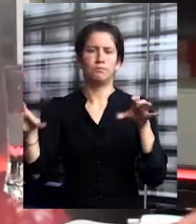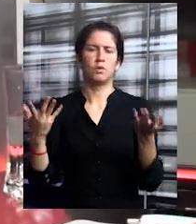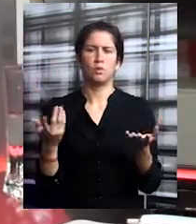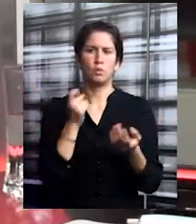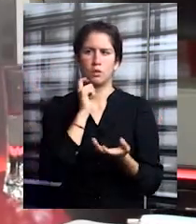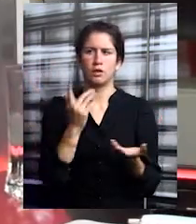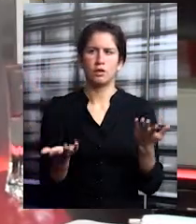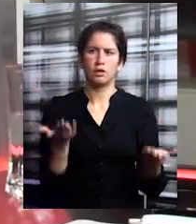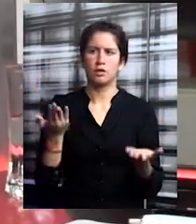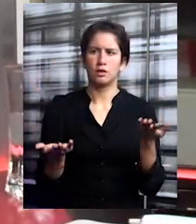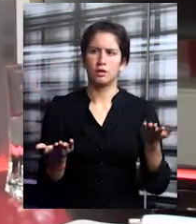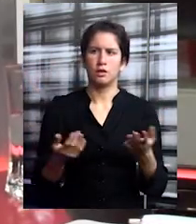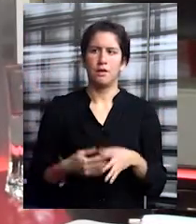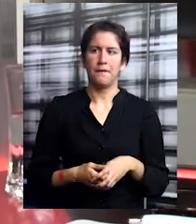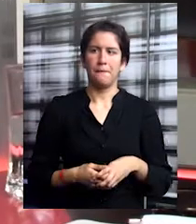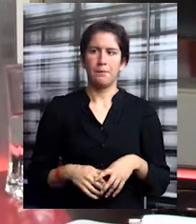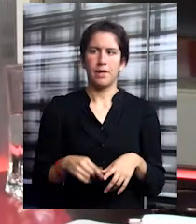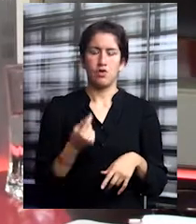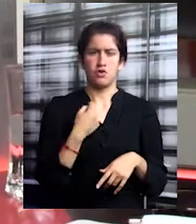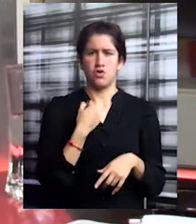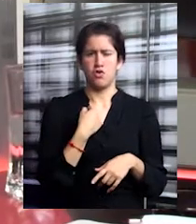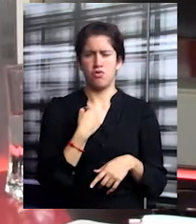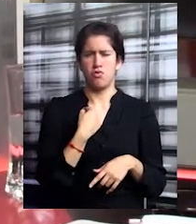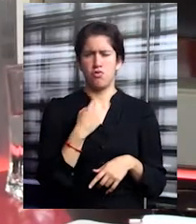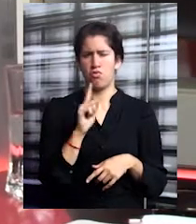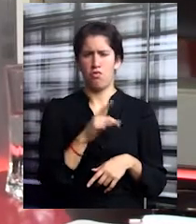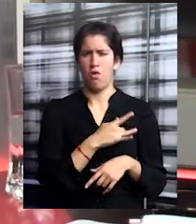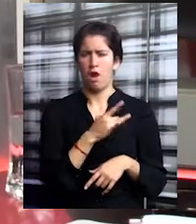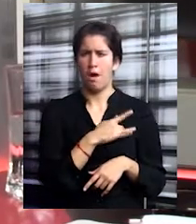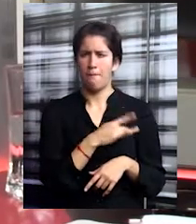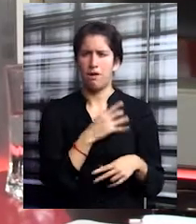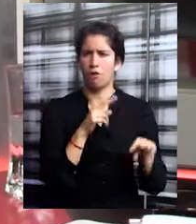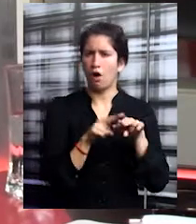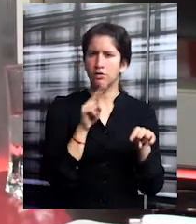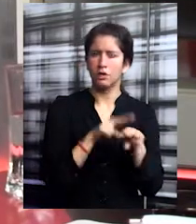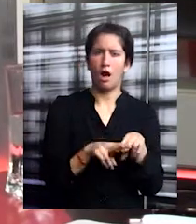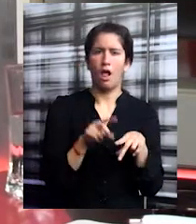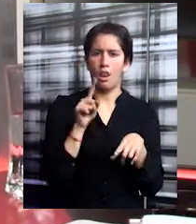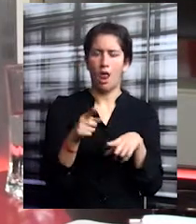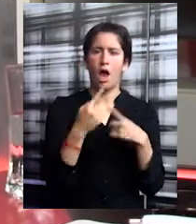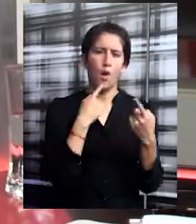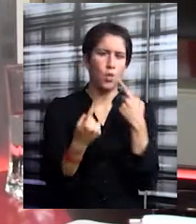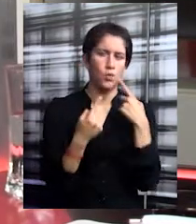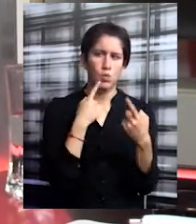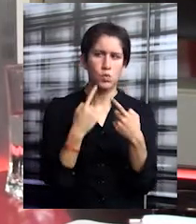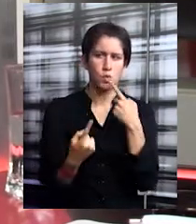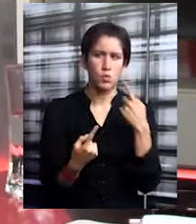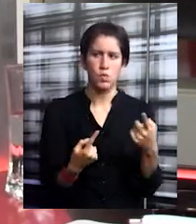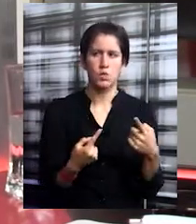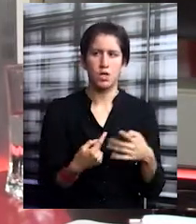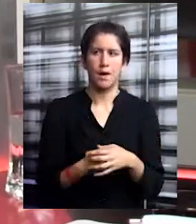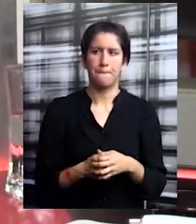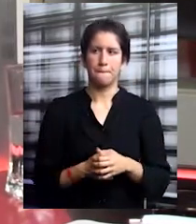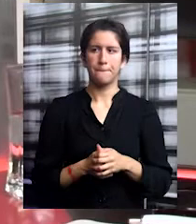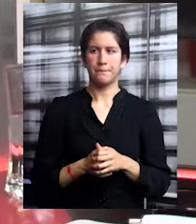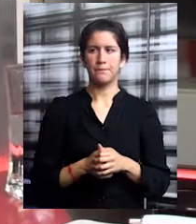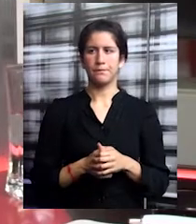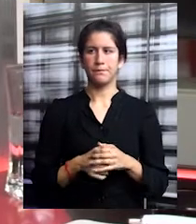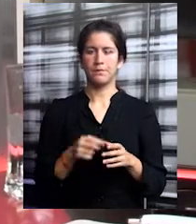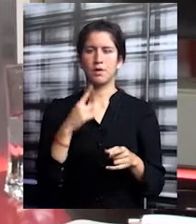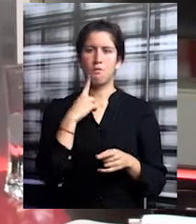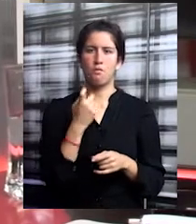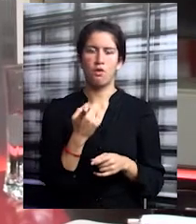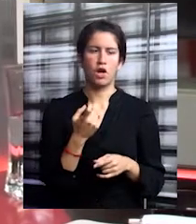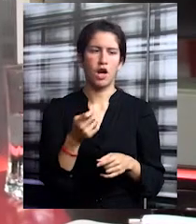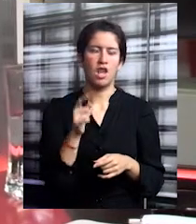yo estoy clamando porque se haga la consulta porque la considero súper importante y súper necesaria porque tiene mucho más arraigo en la gente, en la